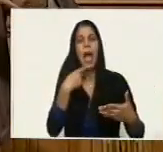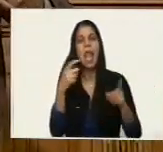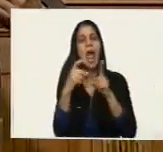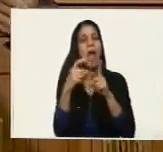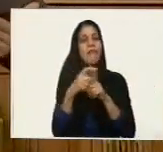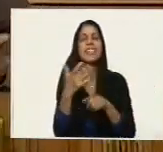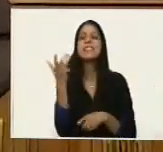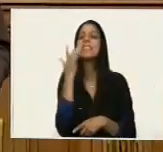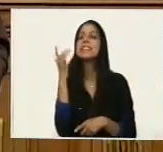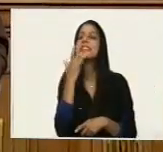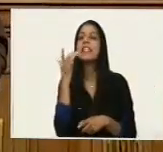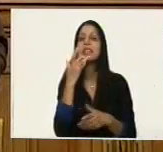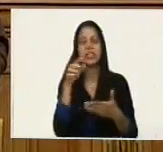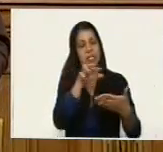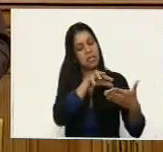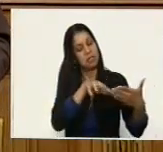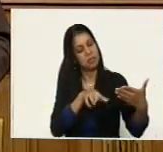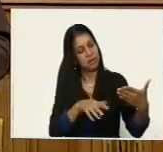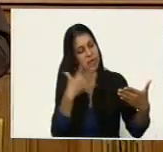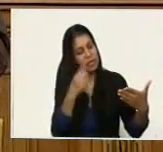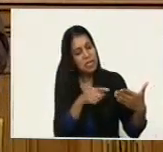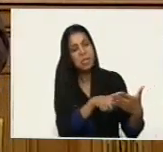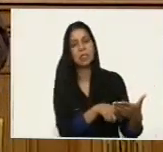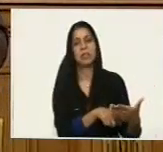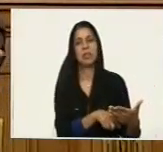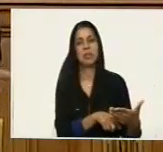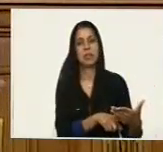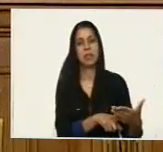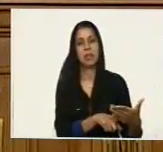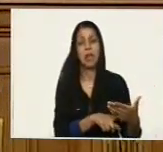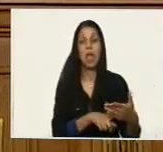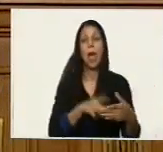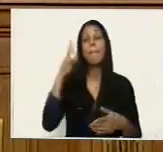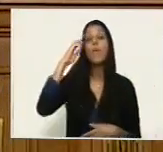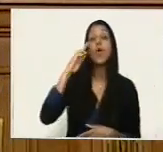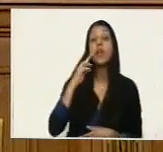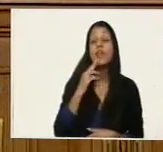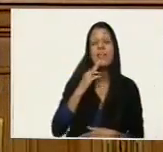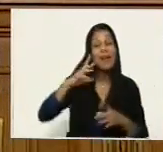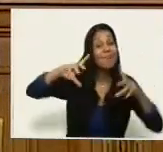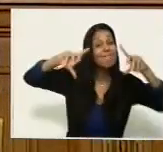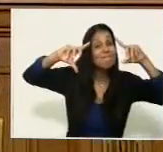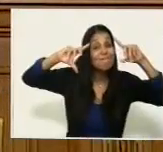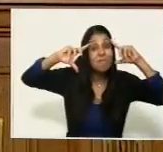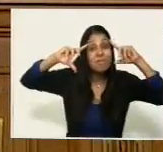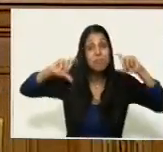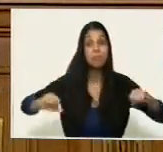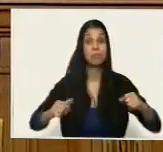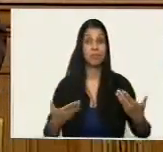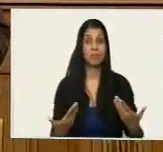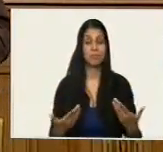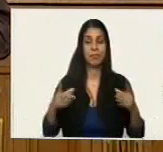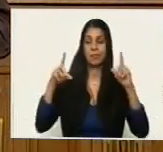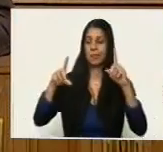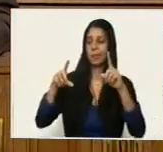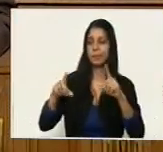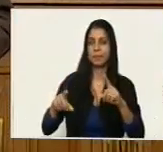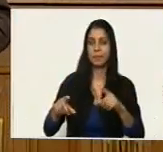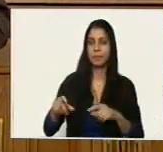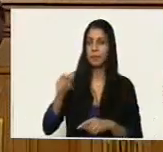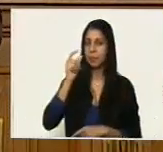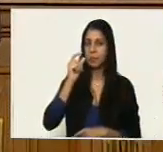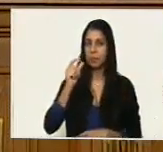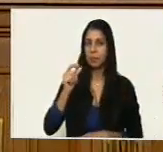directo, que se entiendan, eran clases que estaba dando el libertador Simón Bolívar. Cuando Lenin